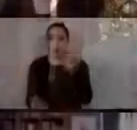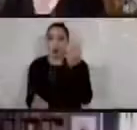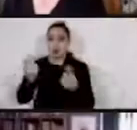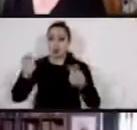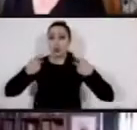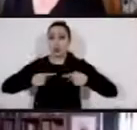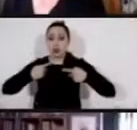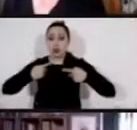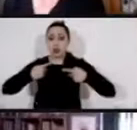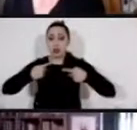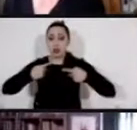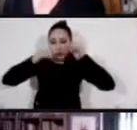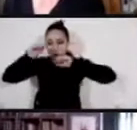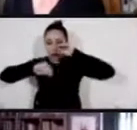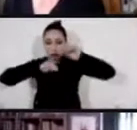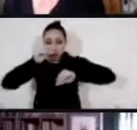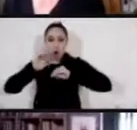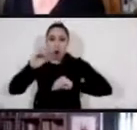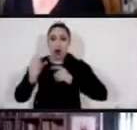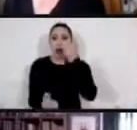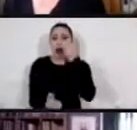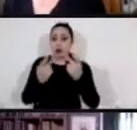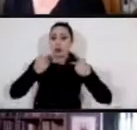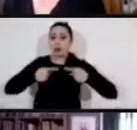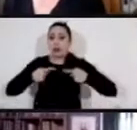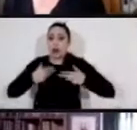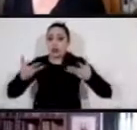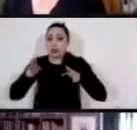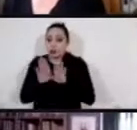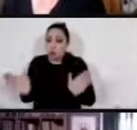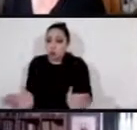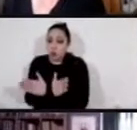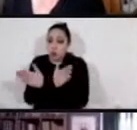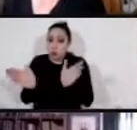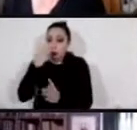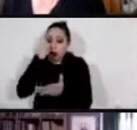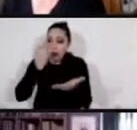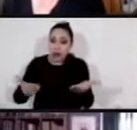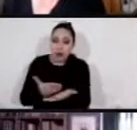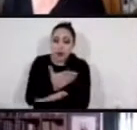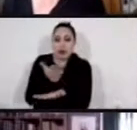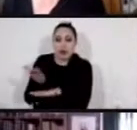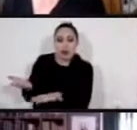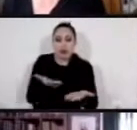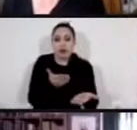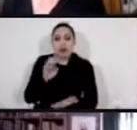posibles los espacios y momentos artísticos en foros, escenarios